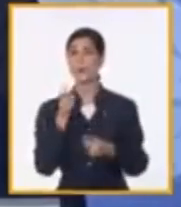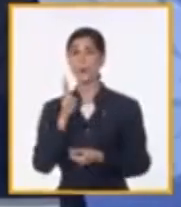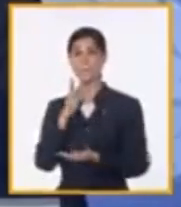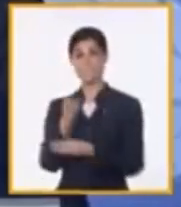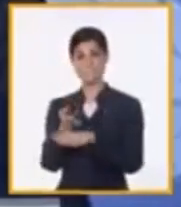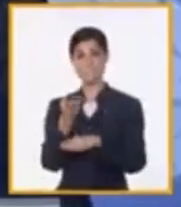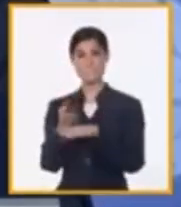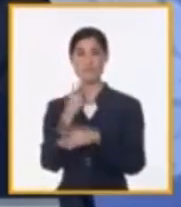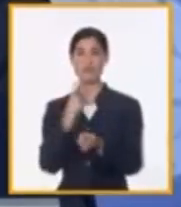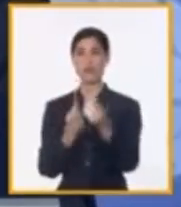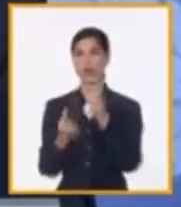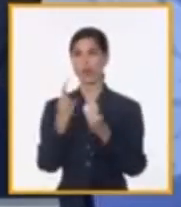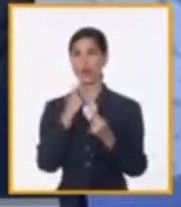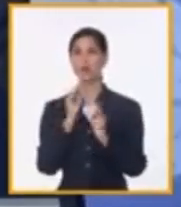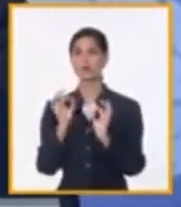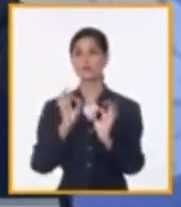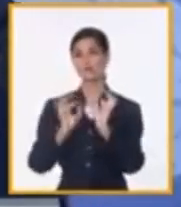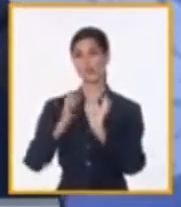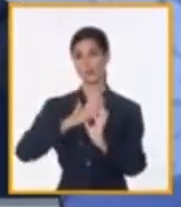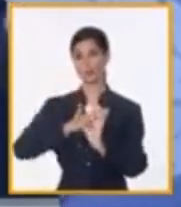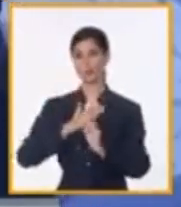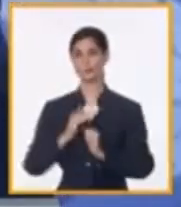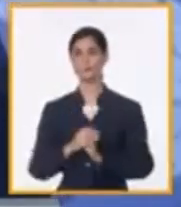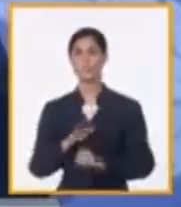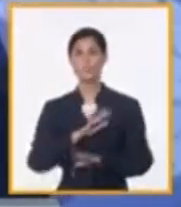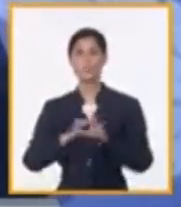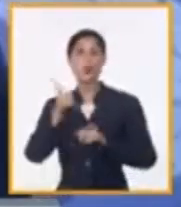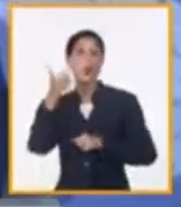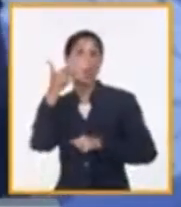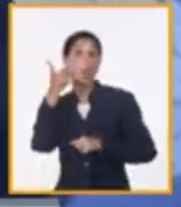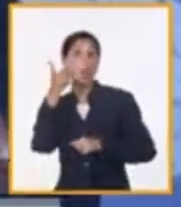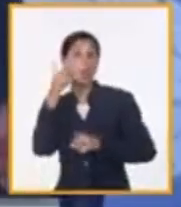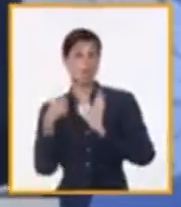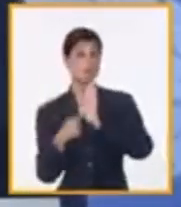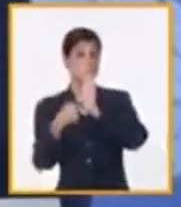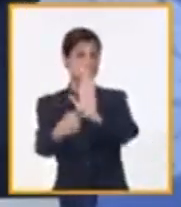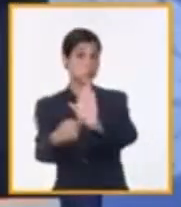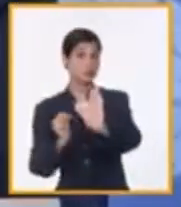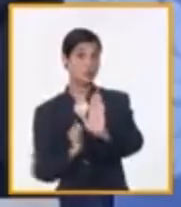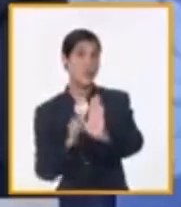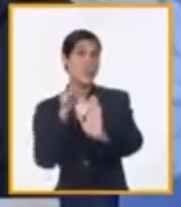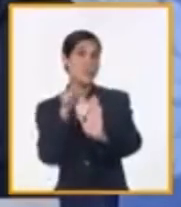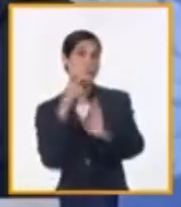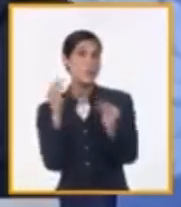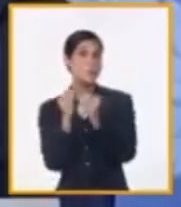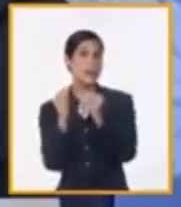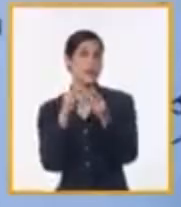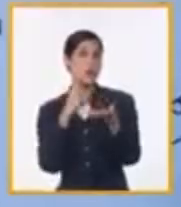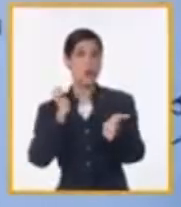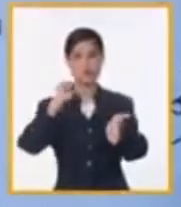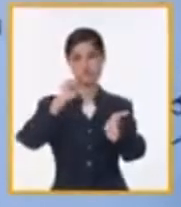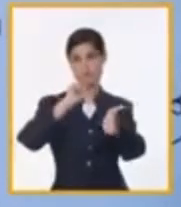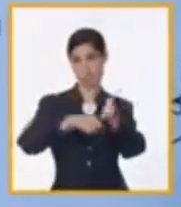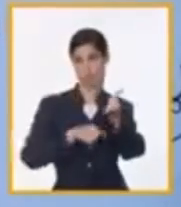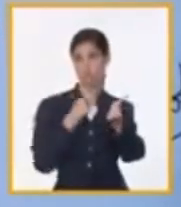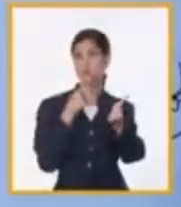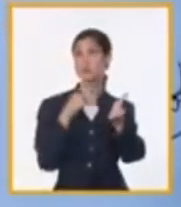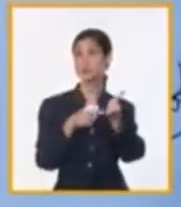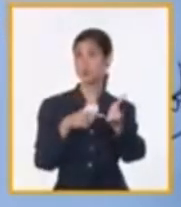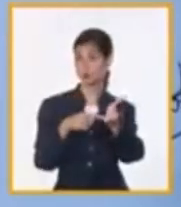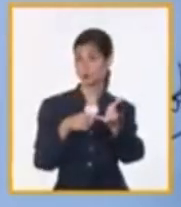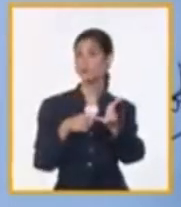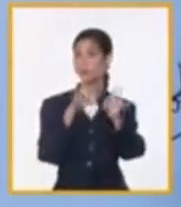bienes todos estos audios que estamos mostrando son el cuerpo del documento que después firmó el señor González Urrutia Esta es